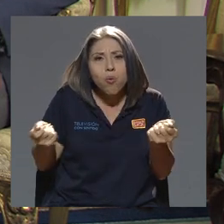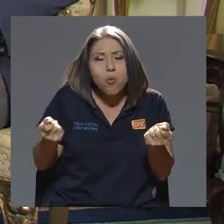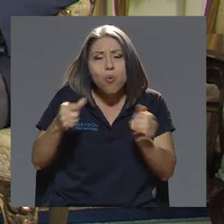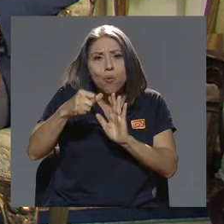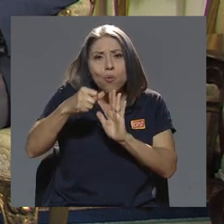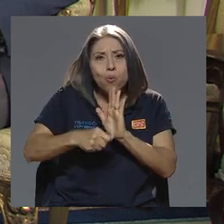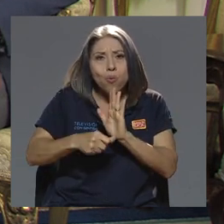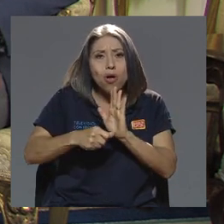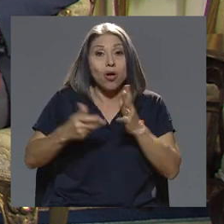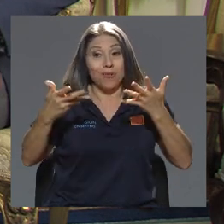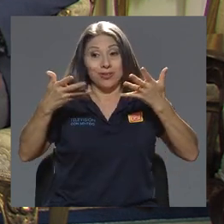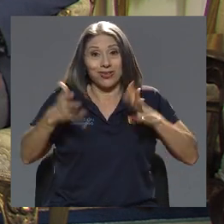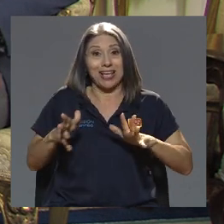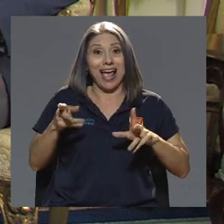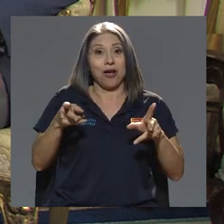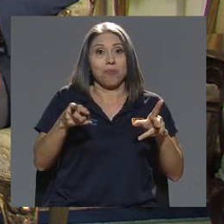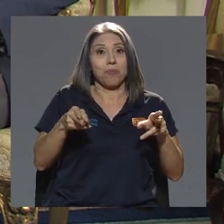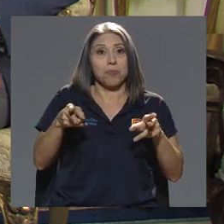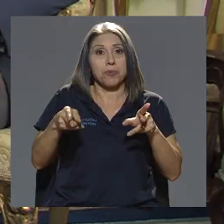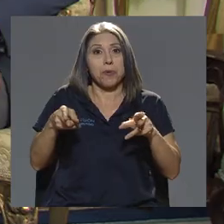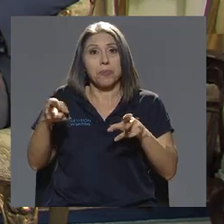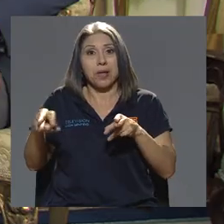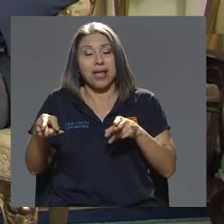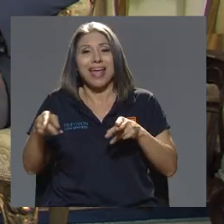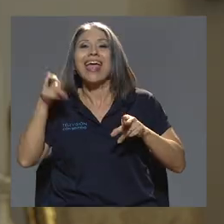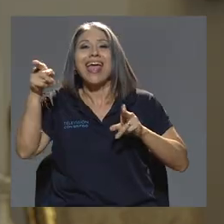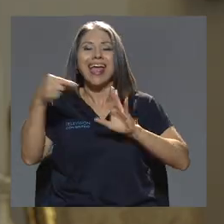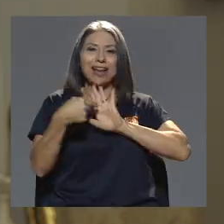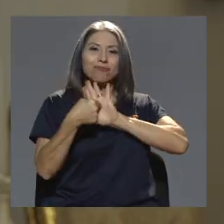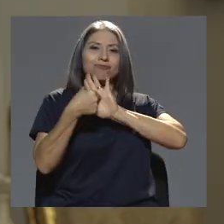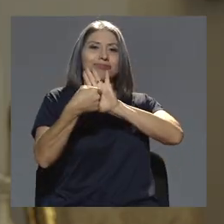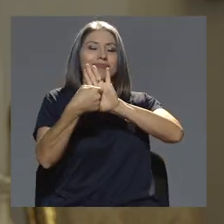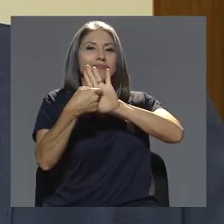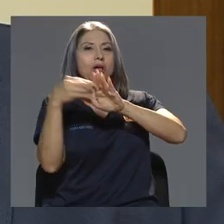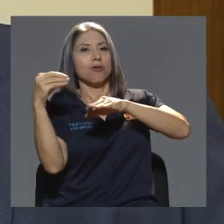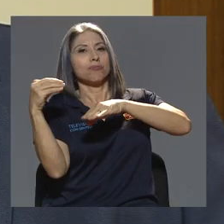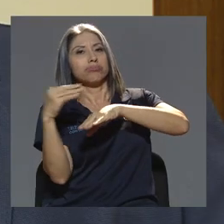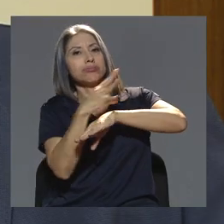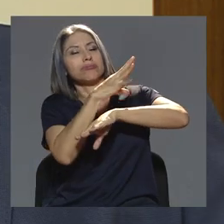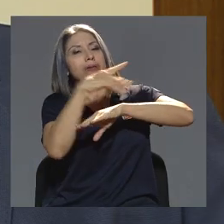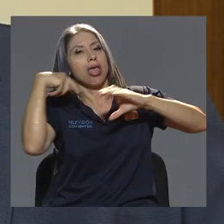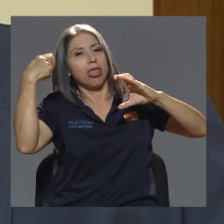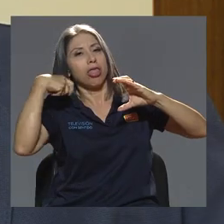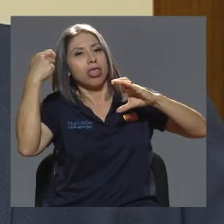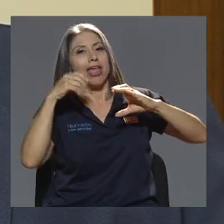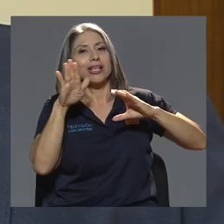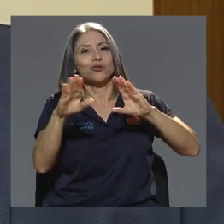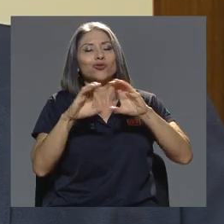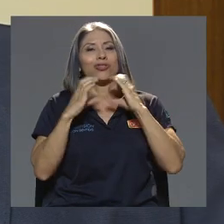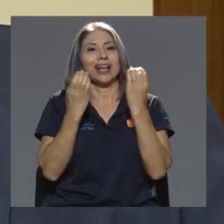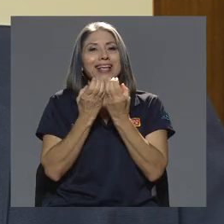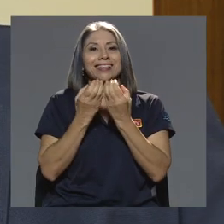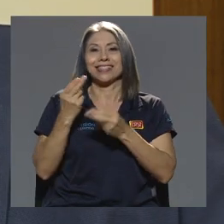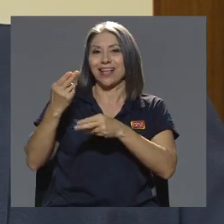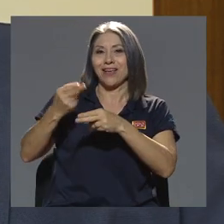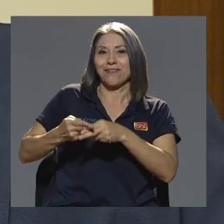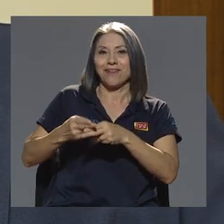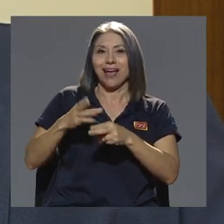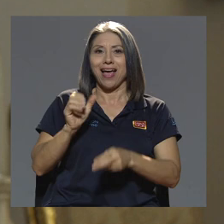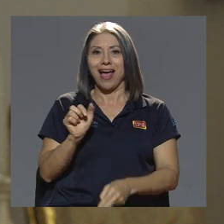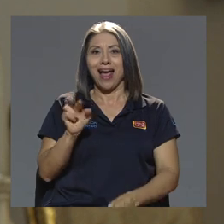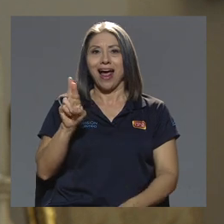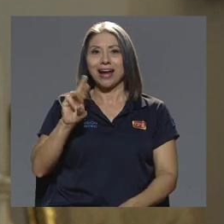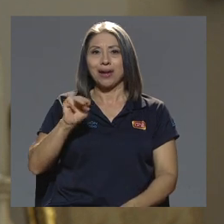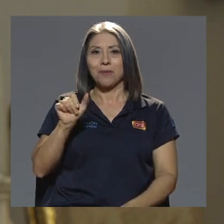una vez editado, lo proyectaba en sus clases. Ese era don Armando Bejarano, el